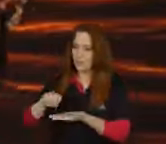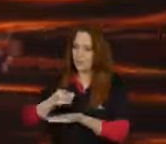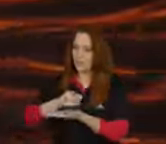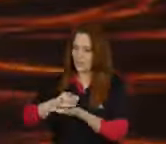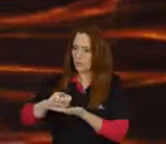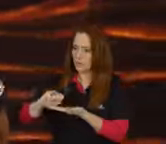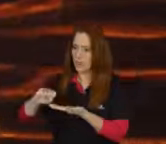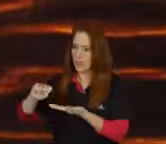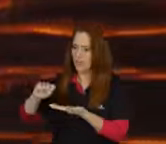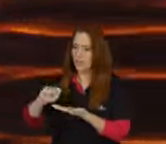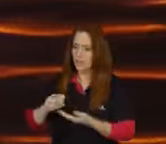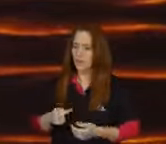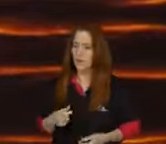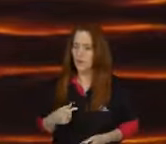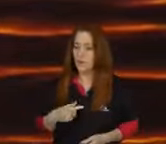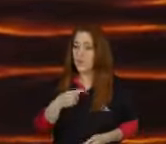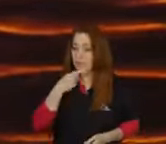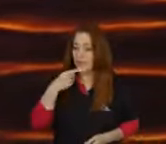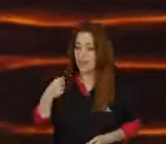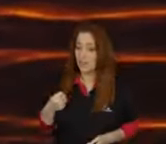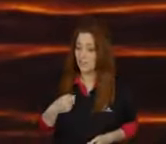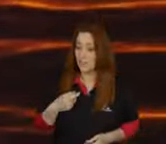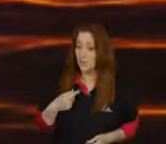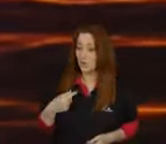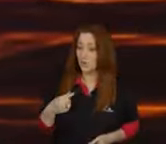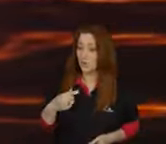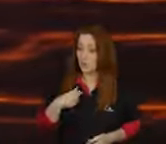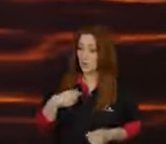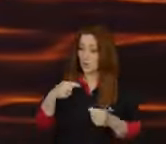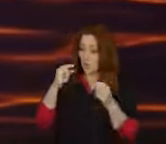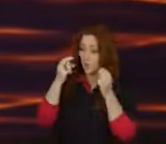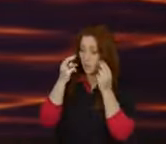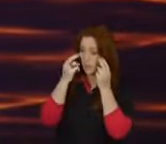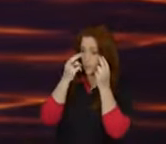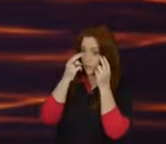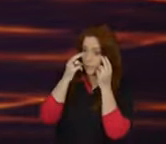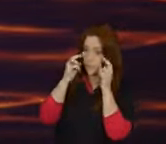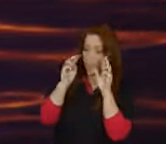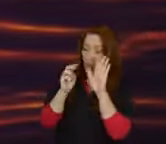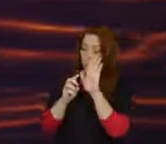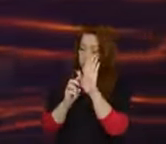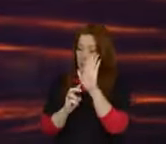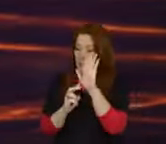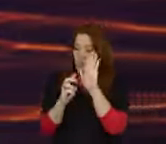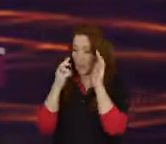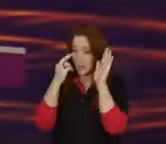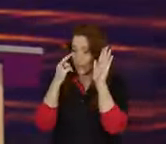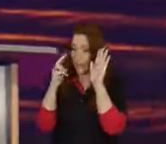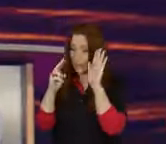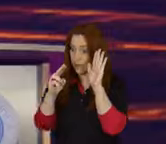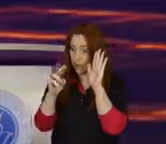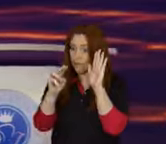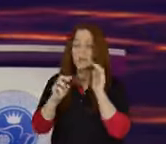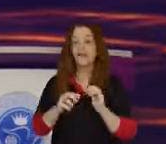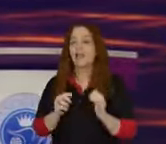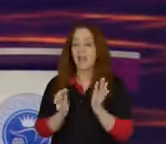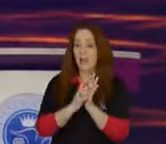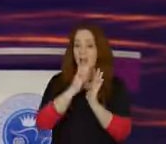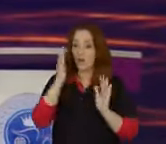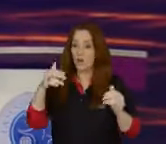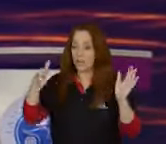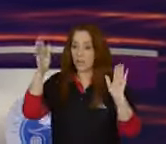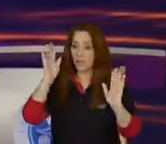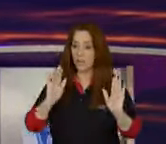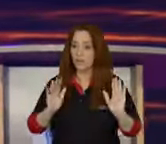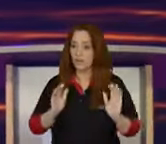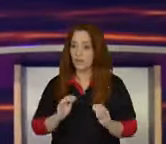te mostraré mi gloria y mi poder. Quizás ahora no veas nada, pero